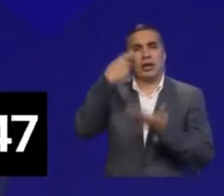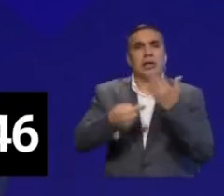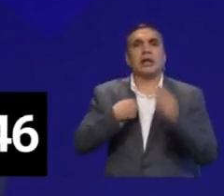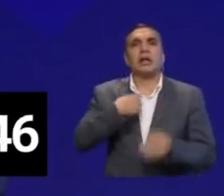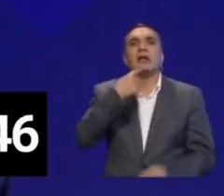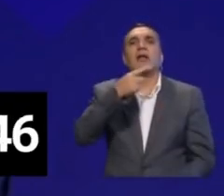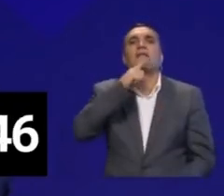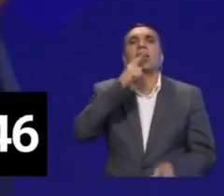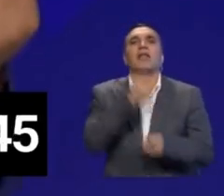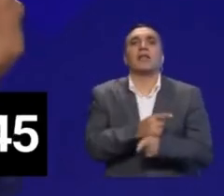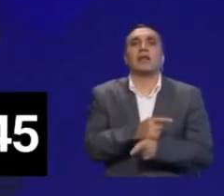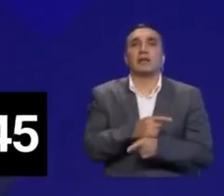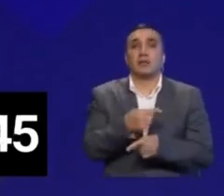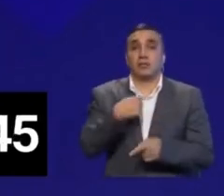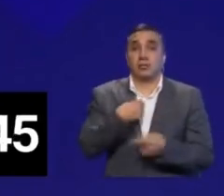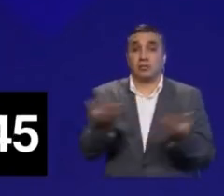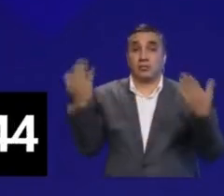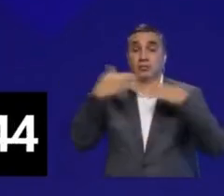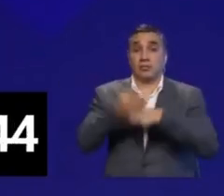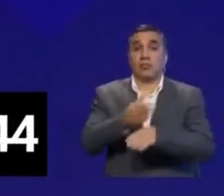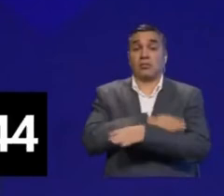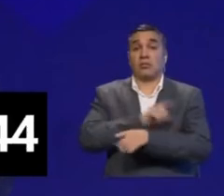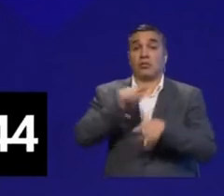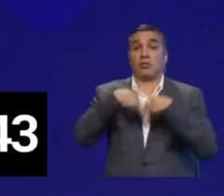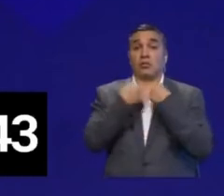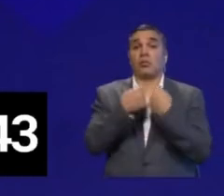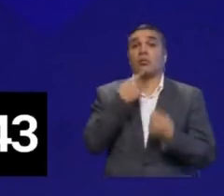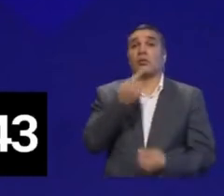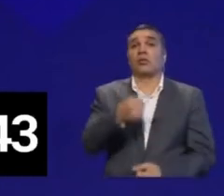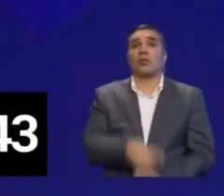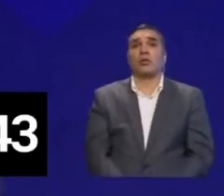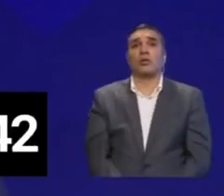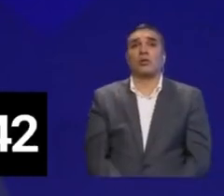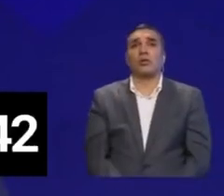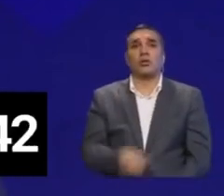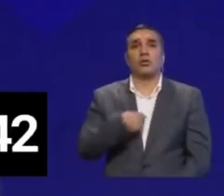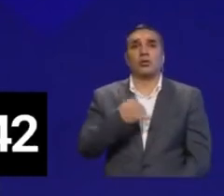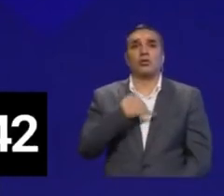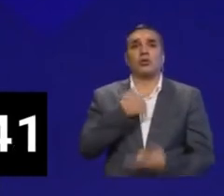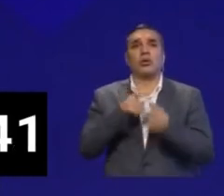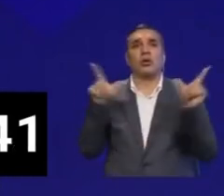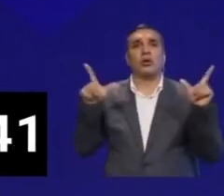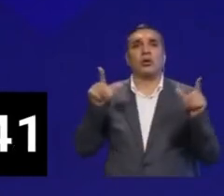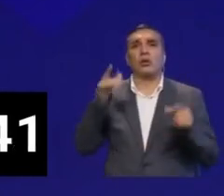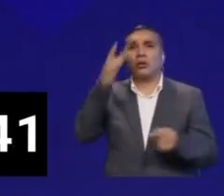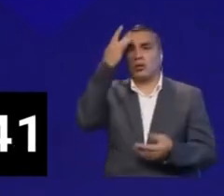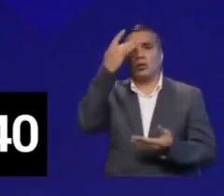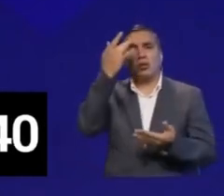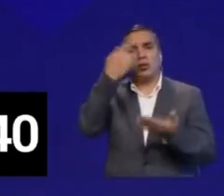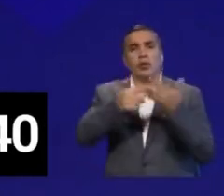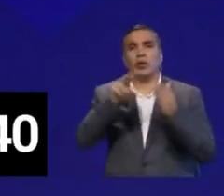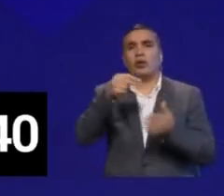verdad. Y yo terminé el bloque anterior diciéndoles que soy libre, porque no tengo la